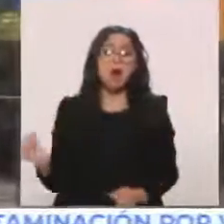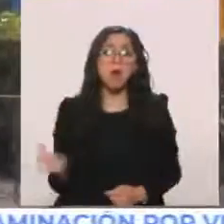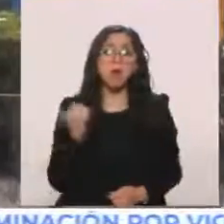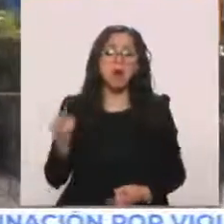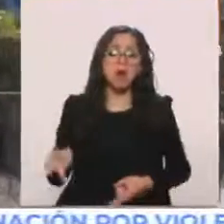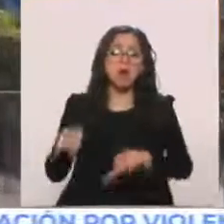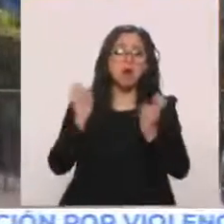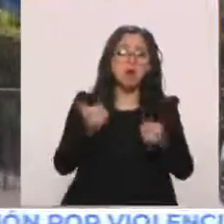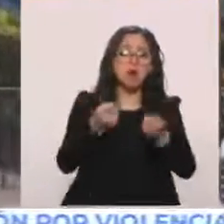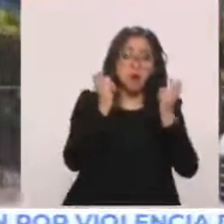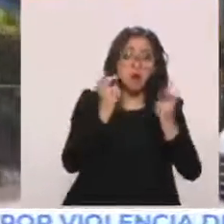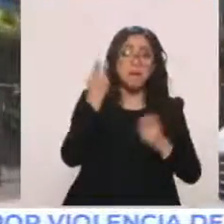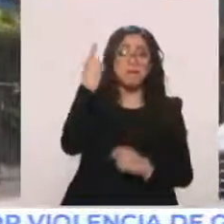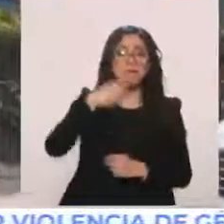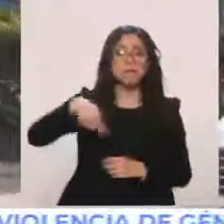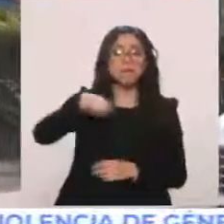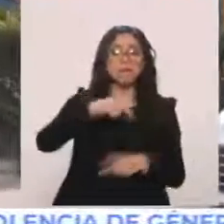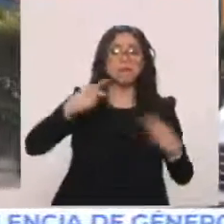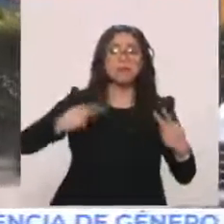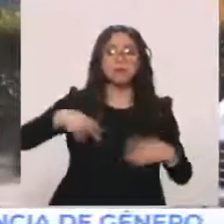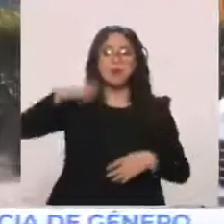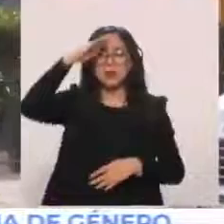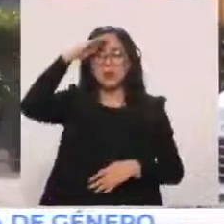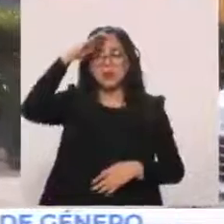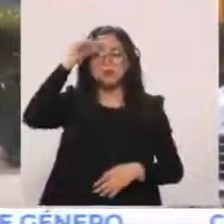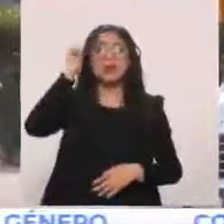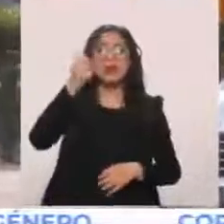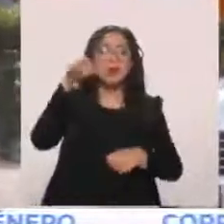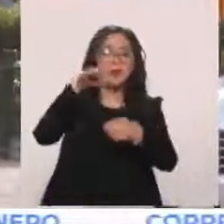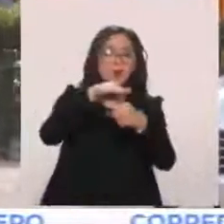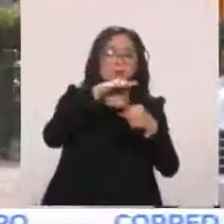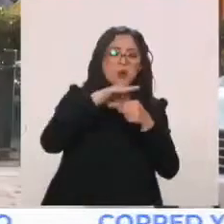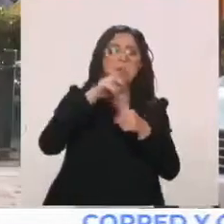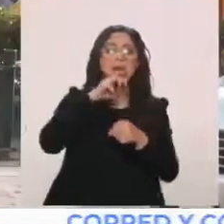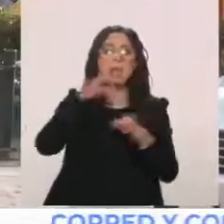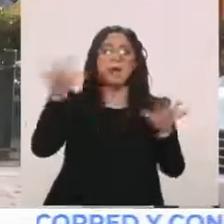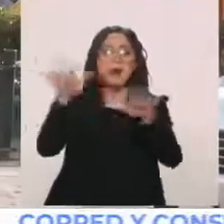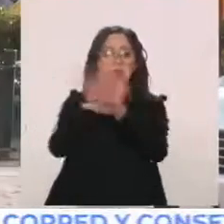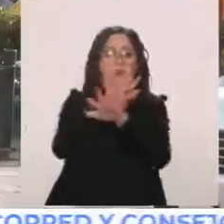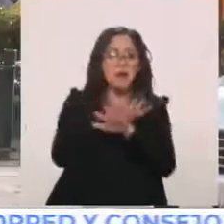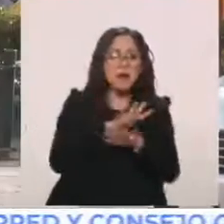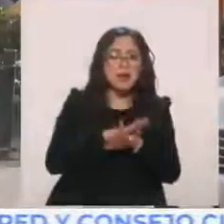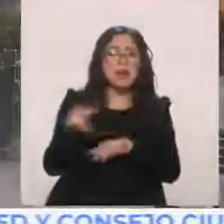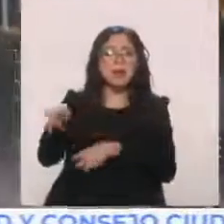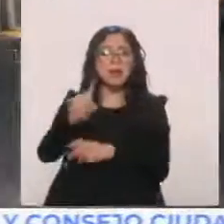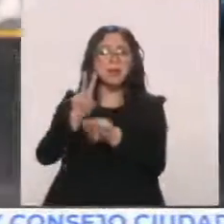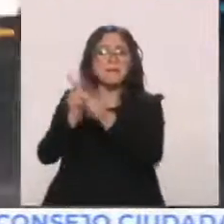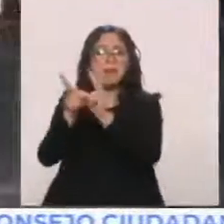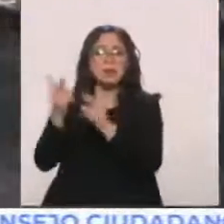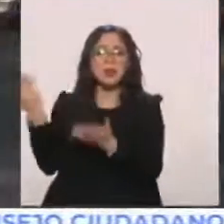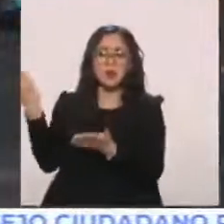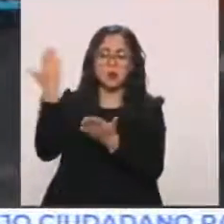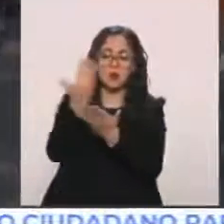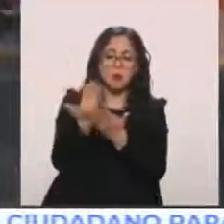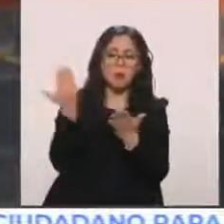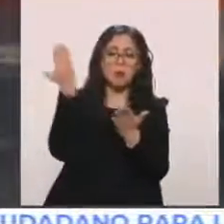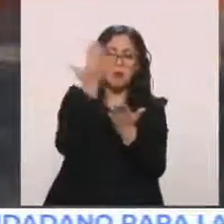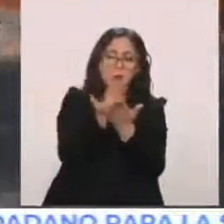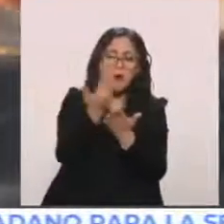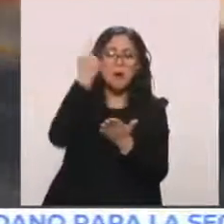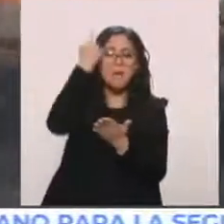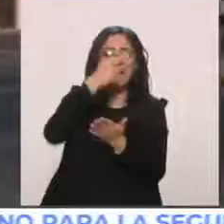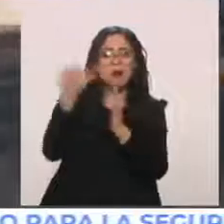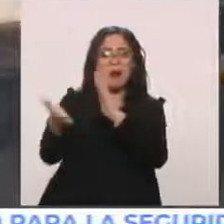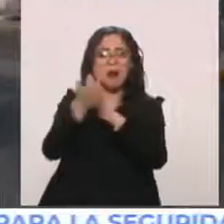opción de mejorar el espacio público, votando por los proyectos que los propios vecinos pusieron para la rehabilitación del